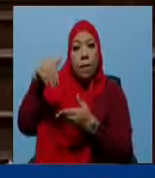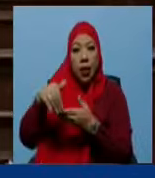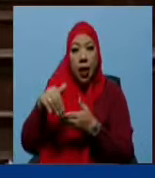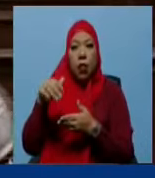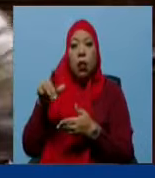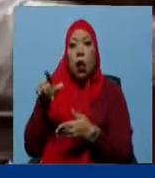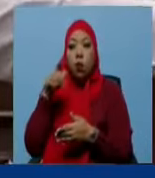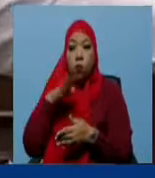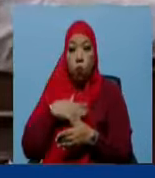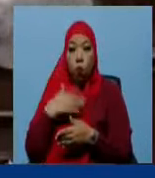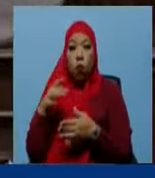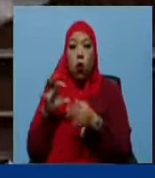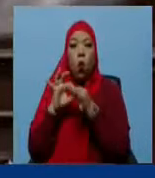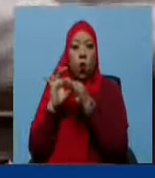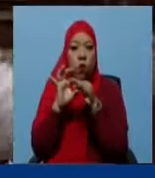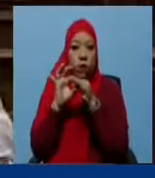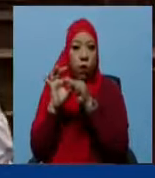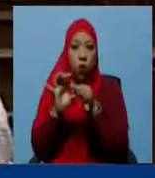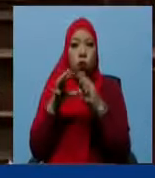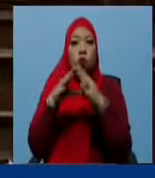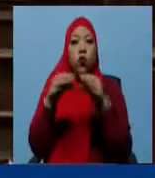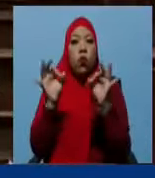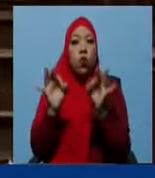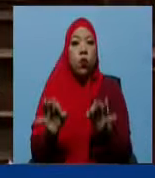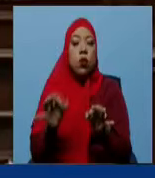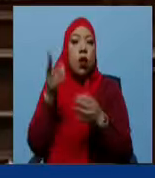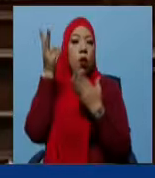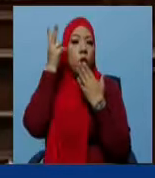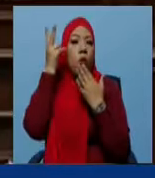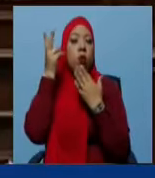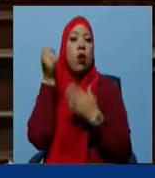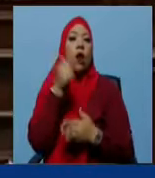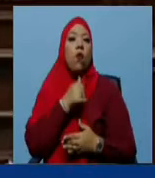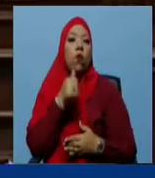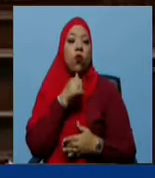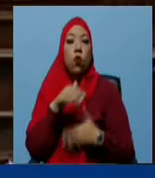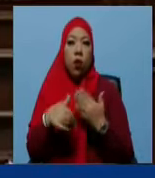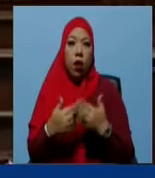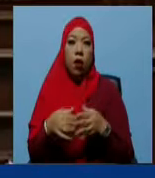pudo unificar todas las fuerzas indias para la resistencia